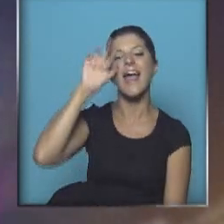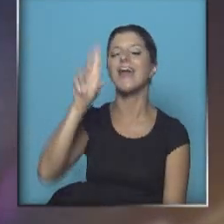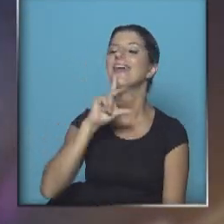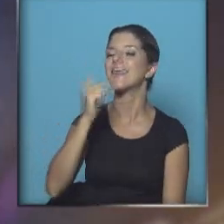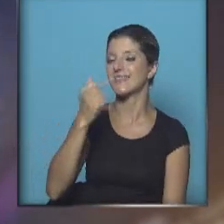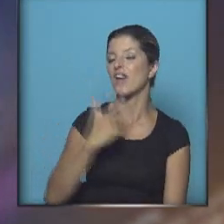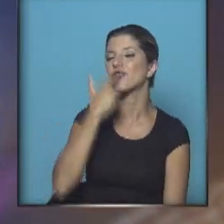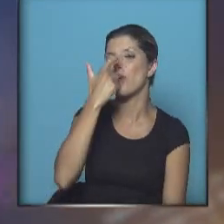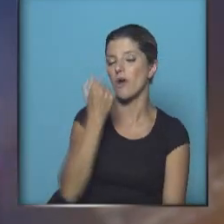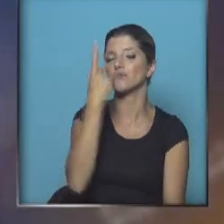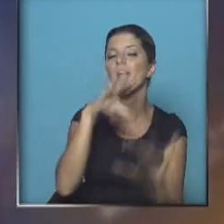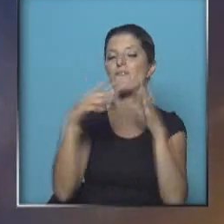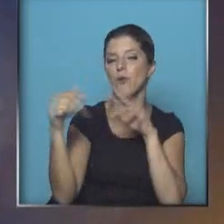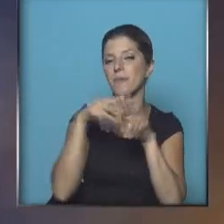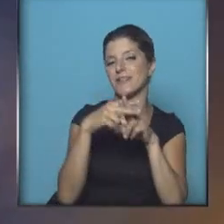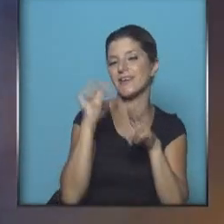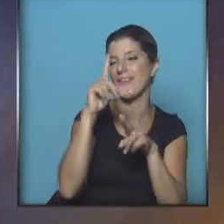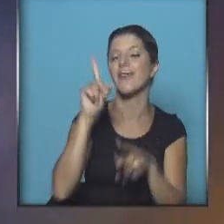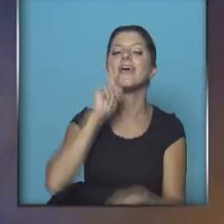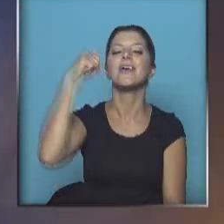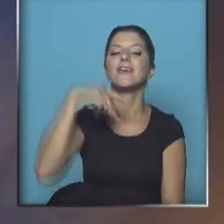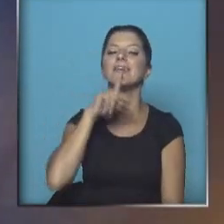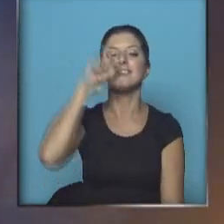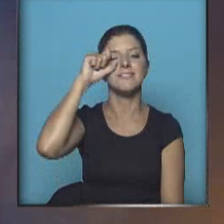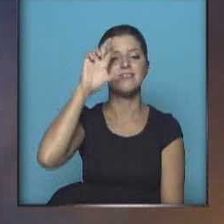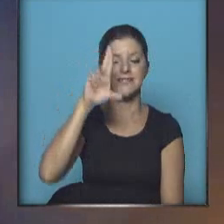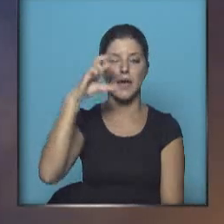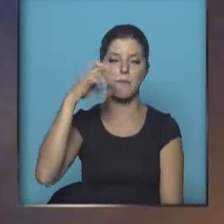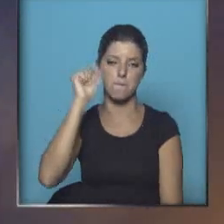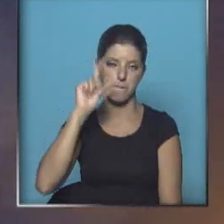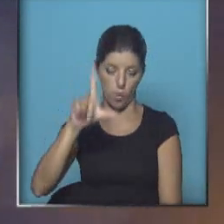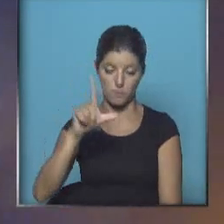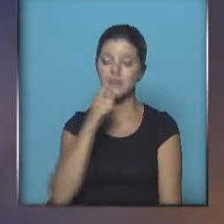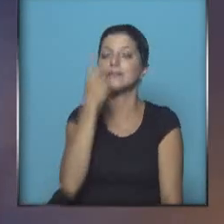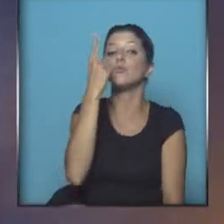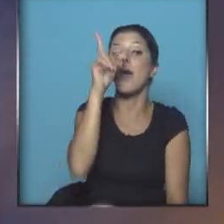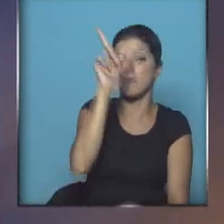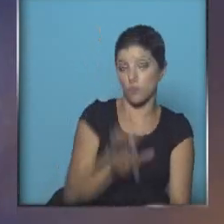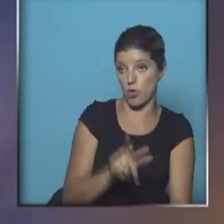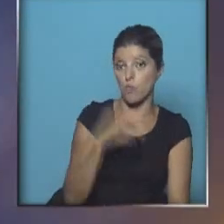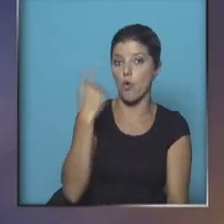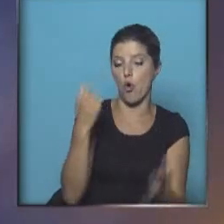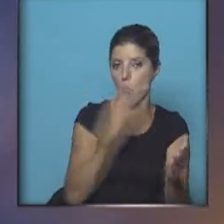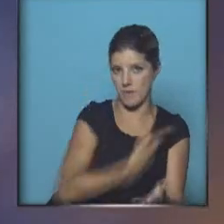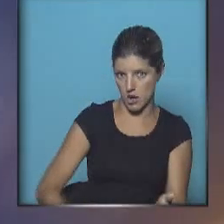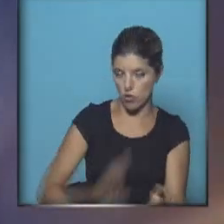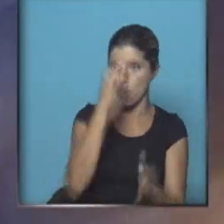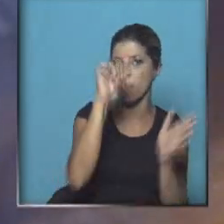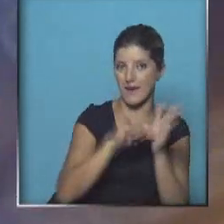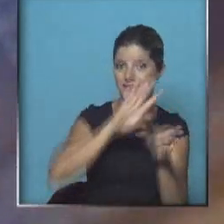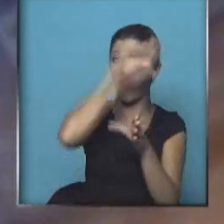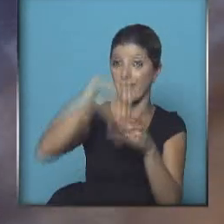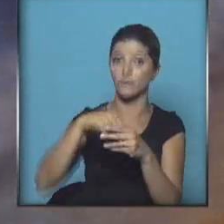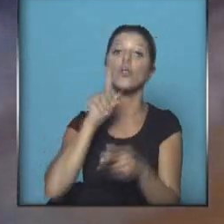una terminología técnica de Interpol. Cuando hay una orden de captura internacional emitida por una autoridad competente de un país miembro de